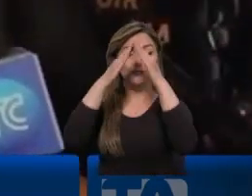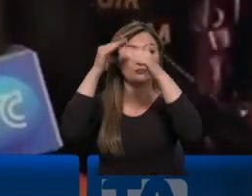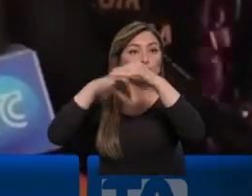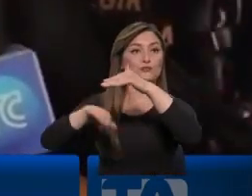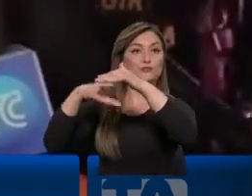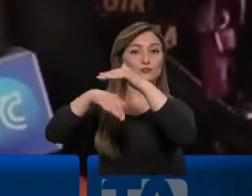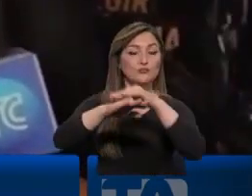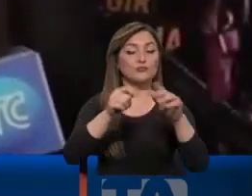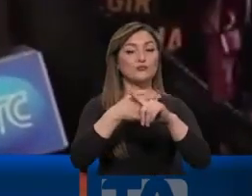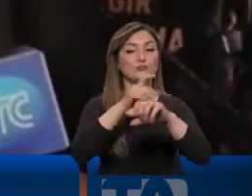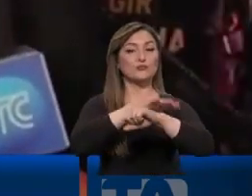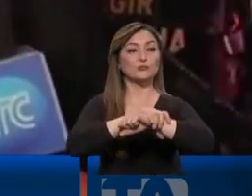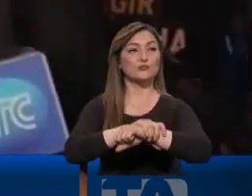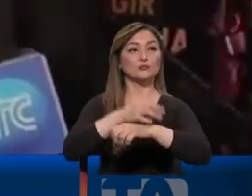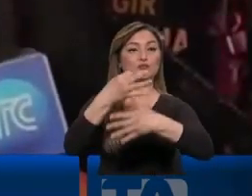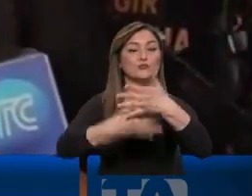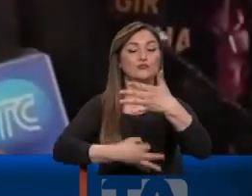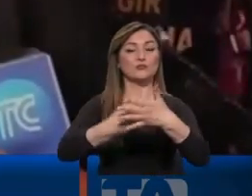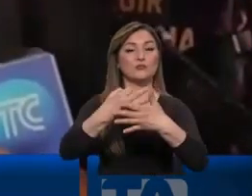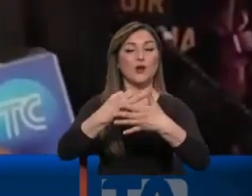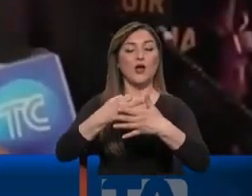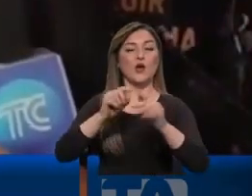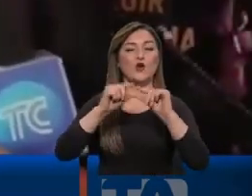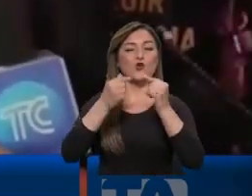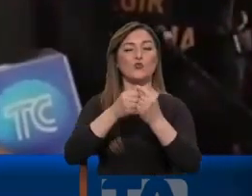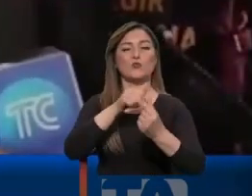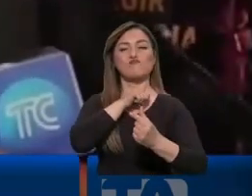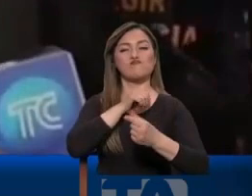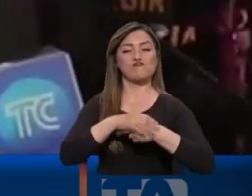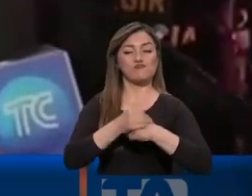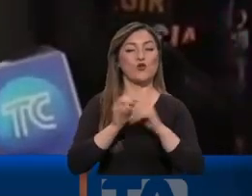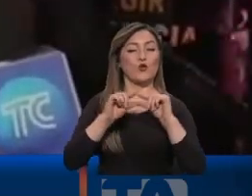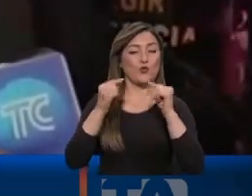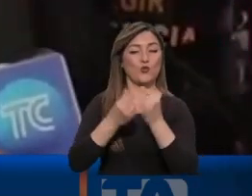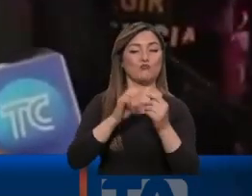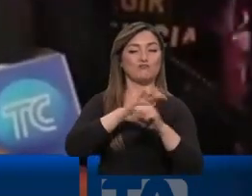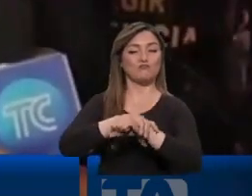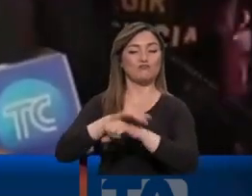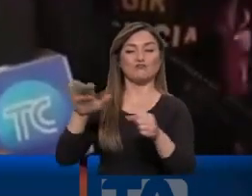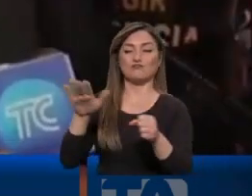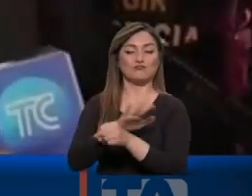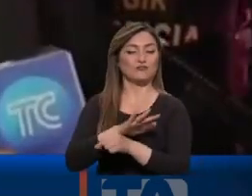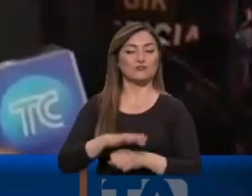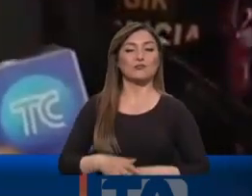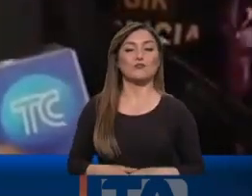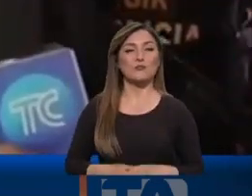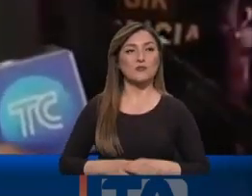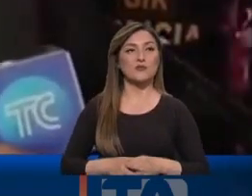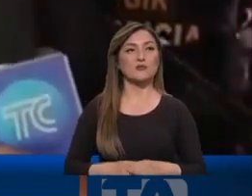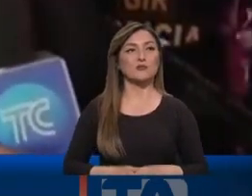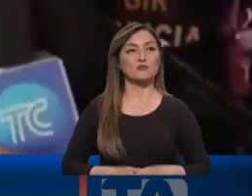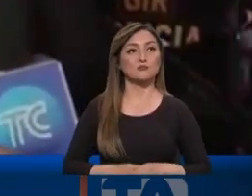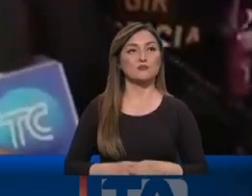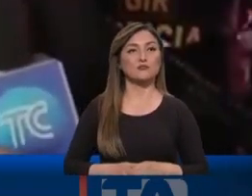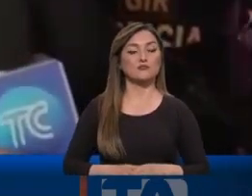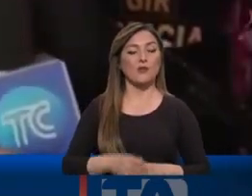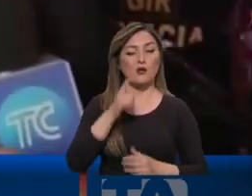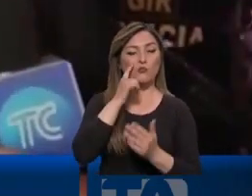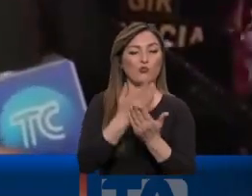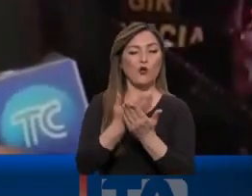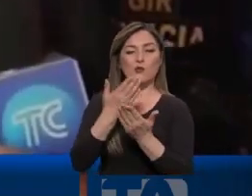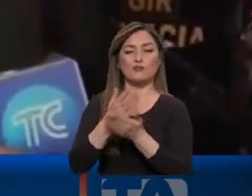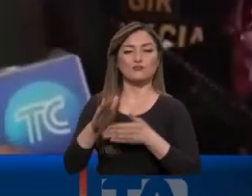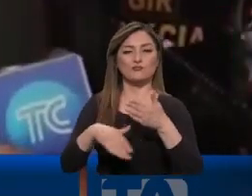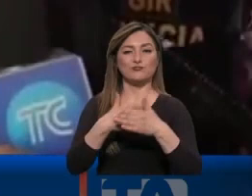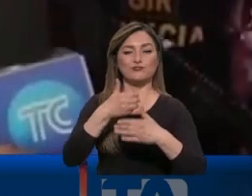allanamientos, detenciones de la totalidad de la estructura, identificación ya de su modo operandi relacionado con todos los indicios correspondientes para